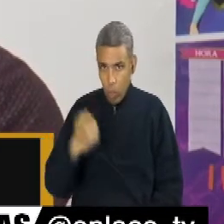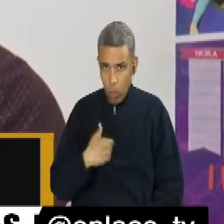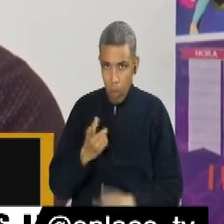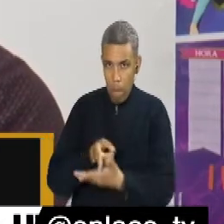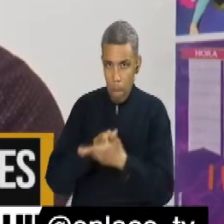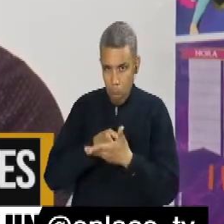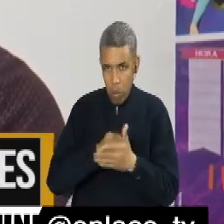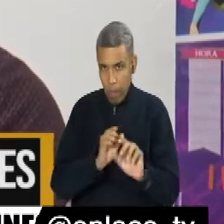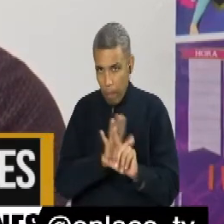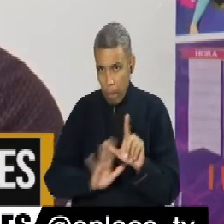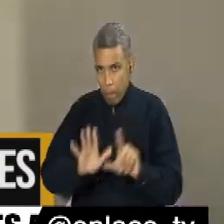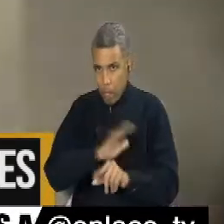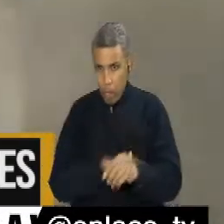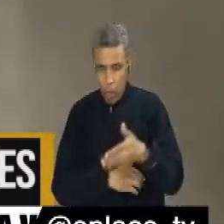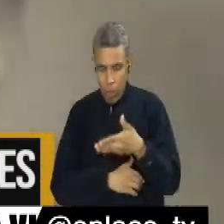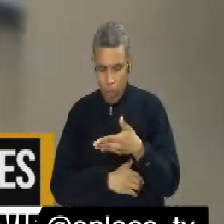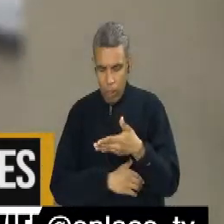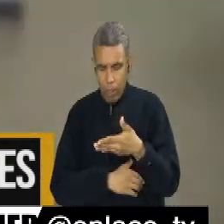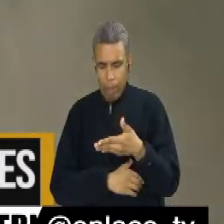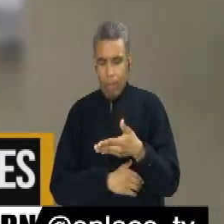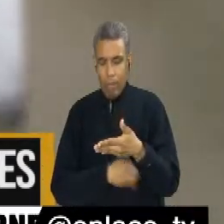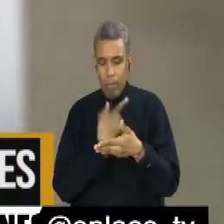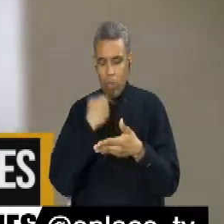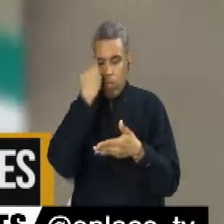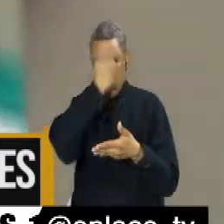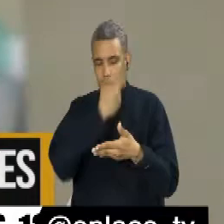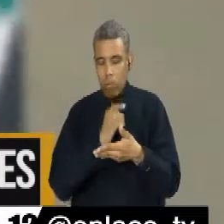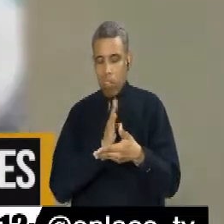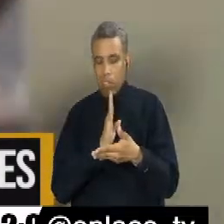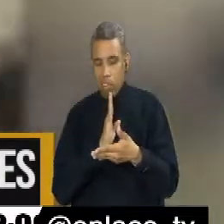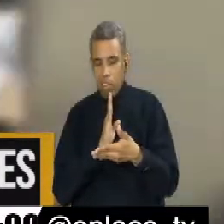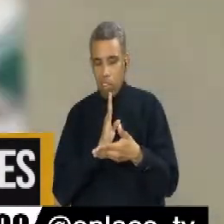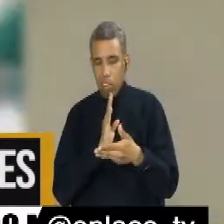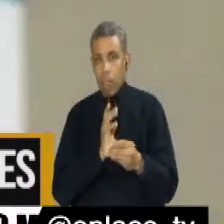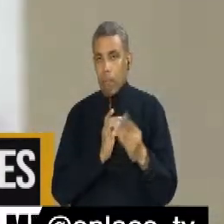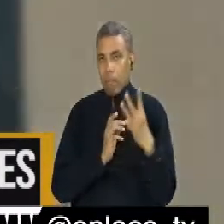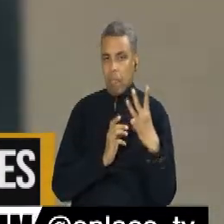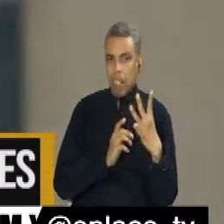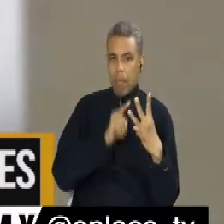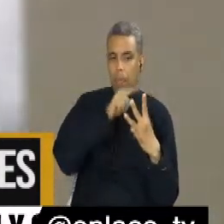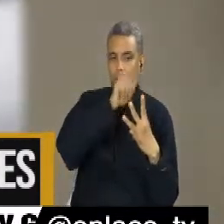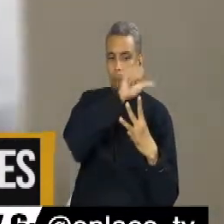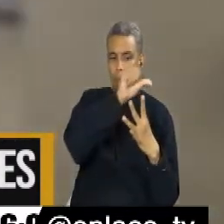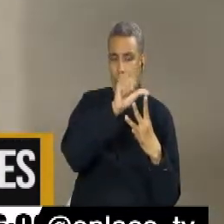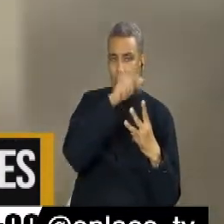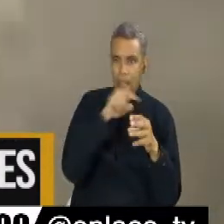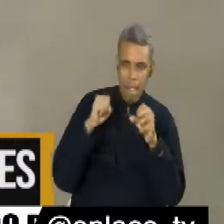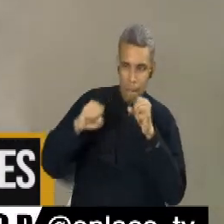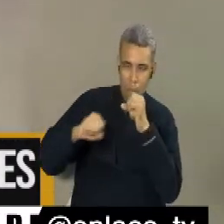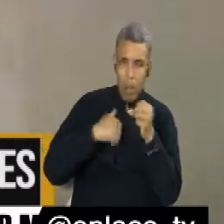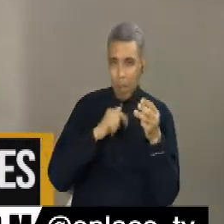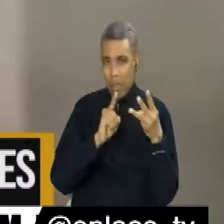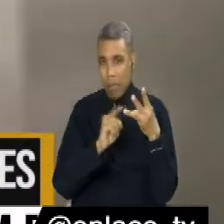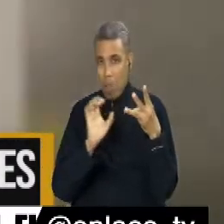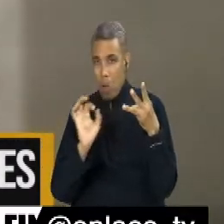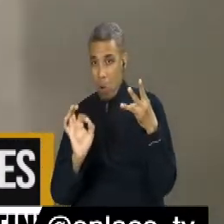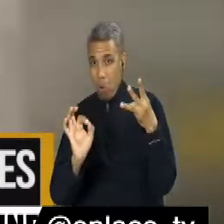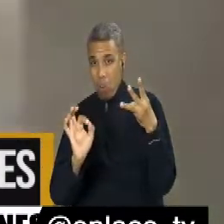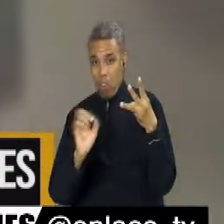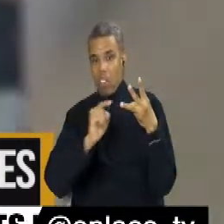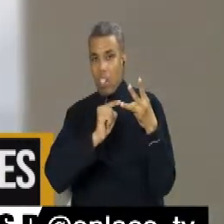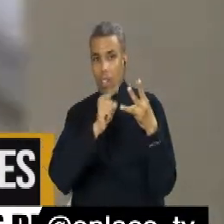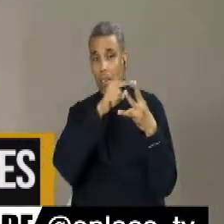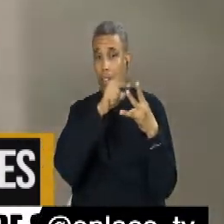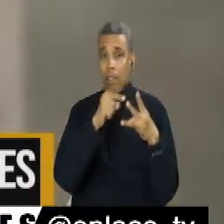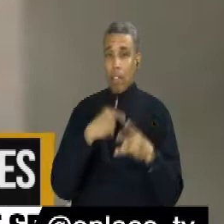lograron ubicar las niñas. Y hay un niño que está involucrado en la situación, al parecer es el talón de Aquiles para que